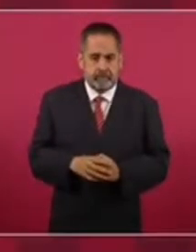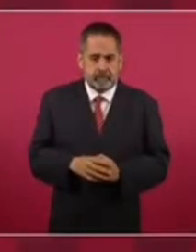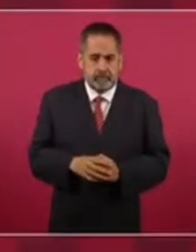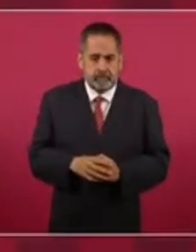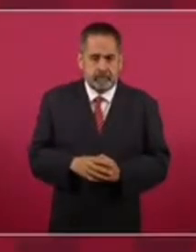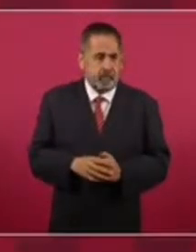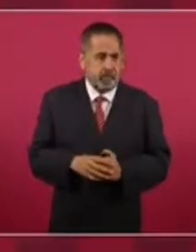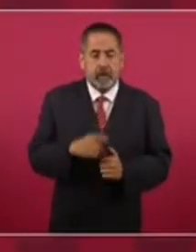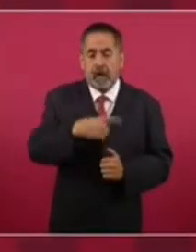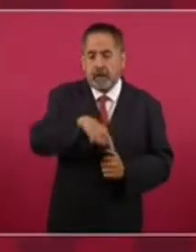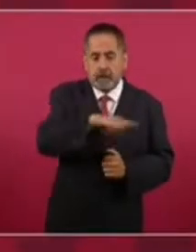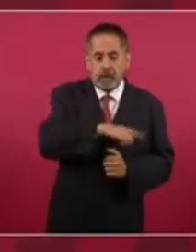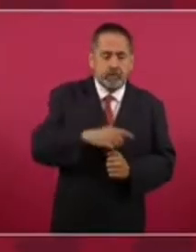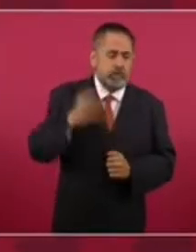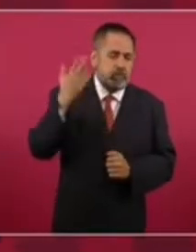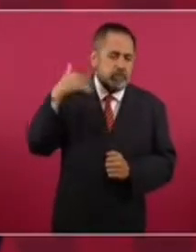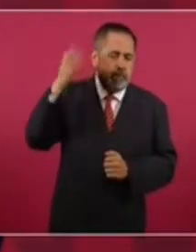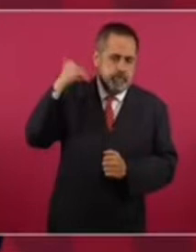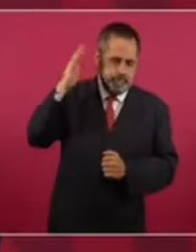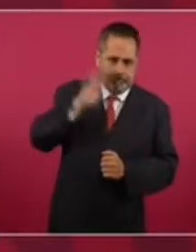se repartieron